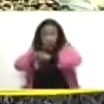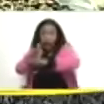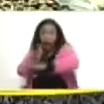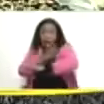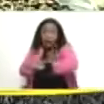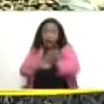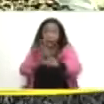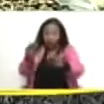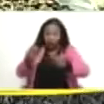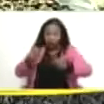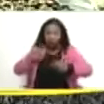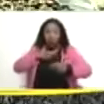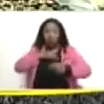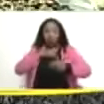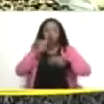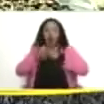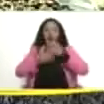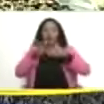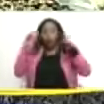nos da la victoria.